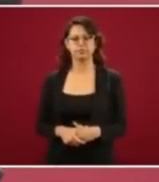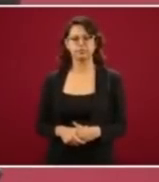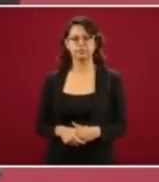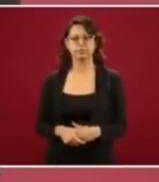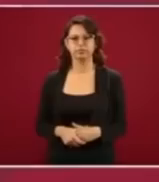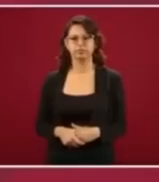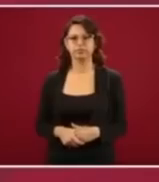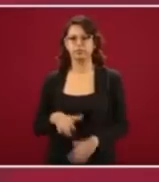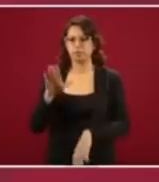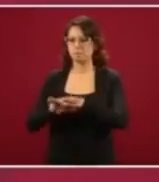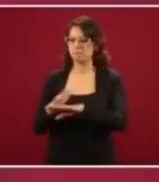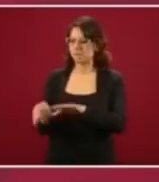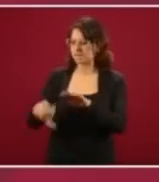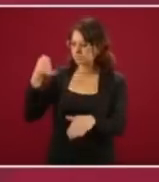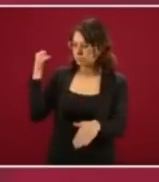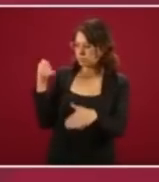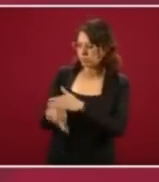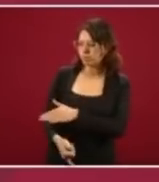que se profundice,